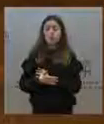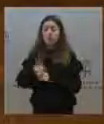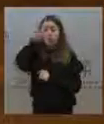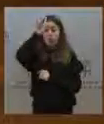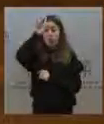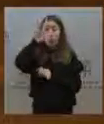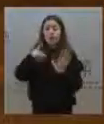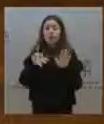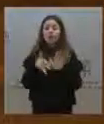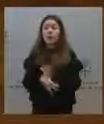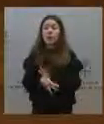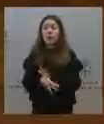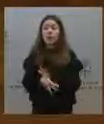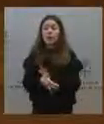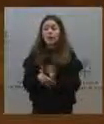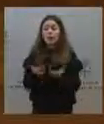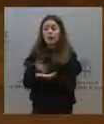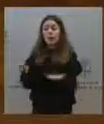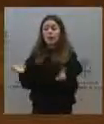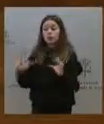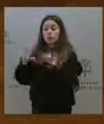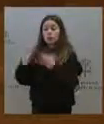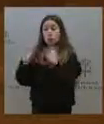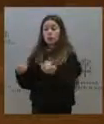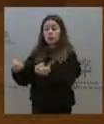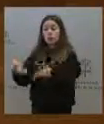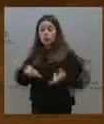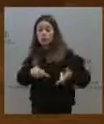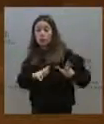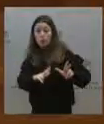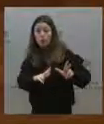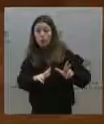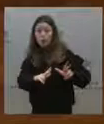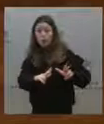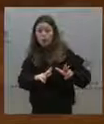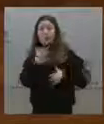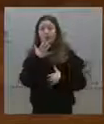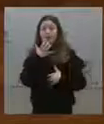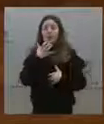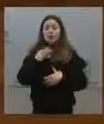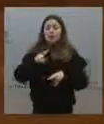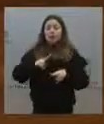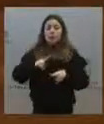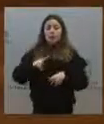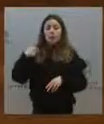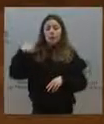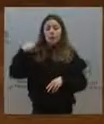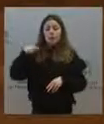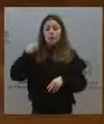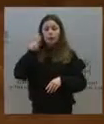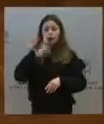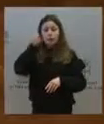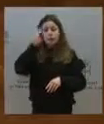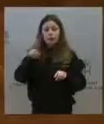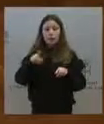de grupos parlamentarios lo toleren y acudan raudos cada vez que el presidente les cita, cual flautista de Amelín. Unos porque